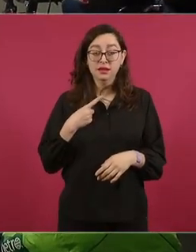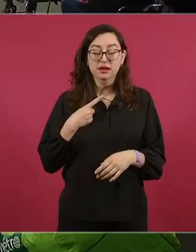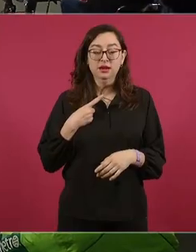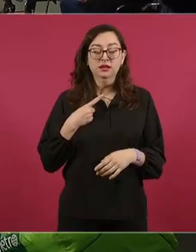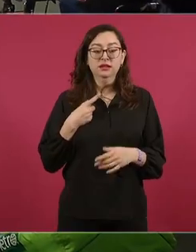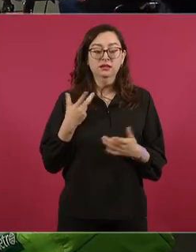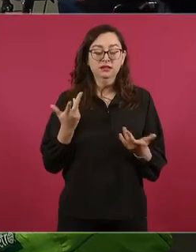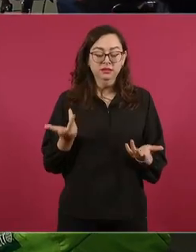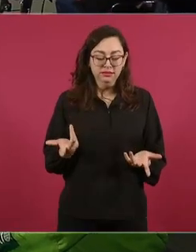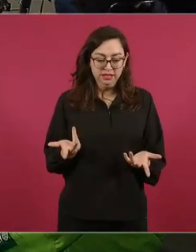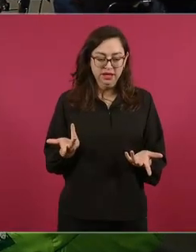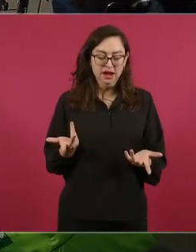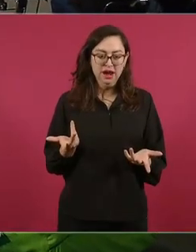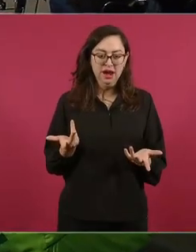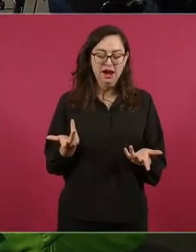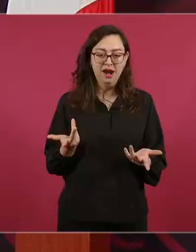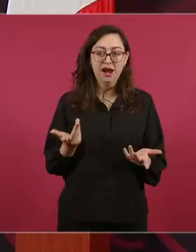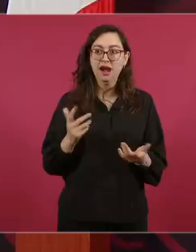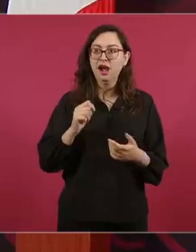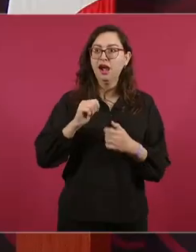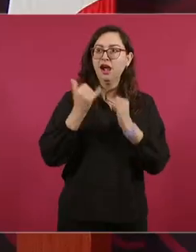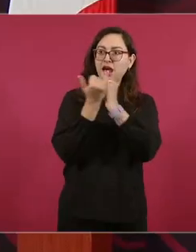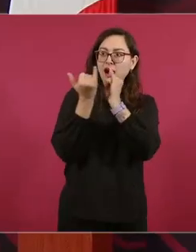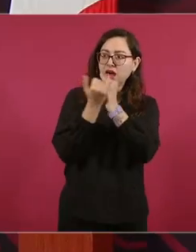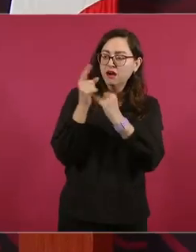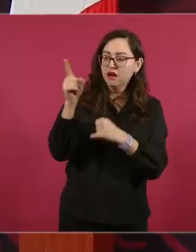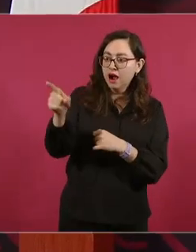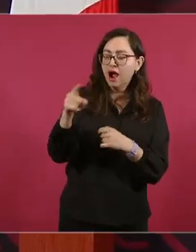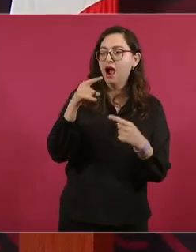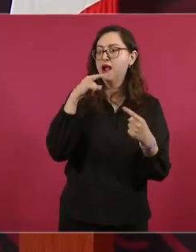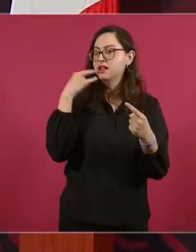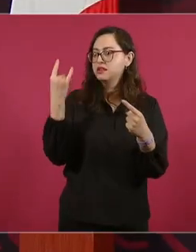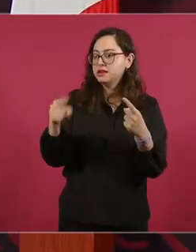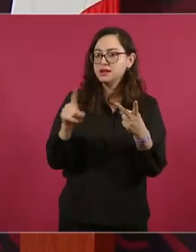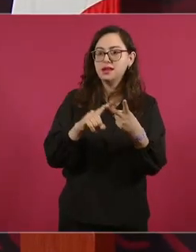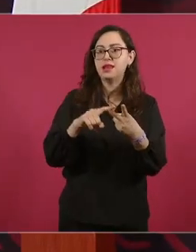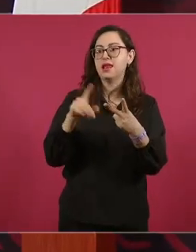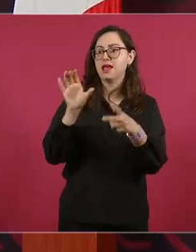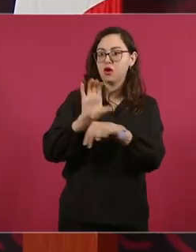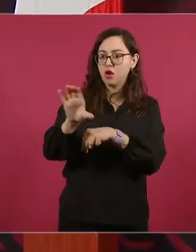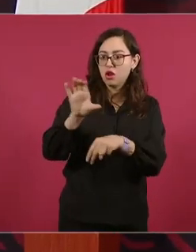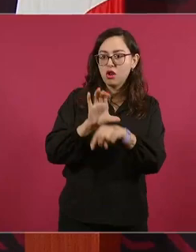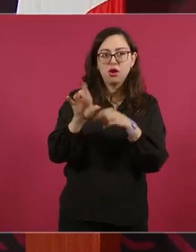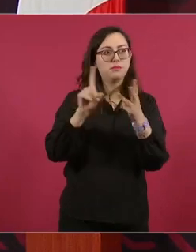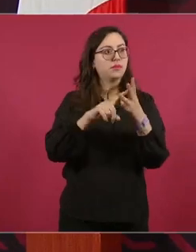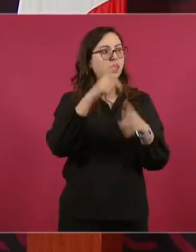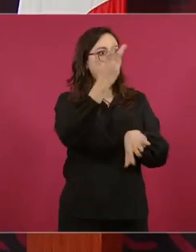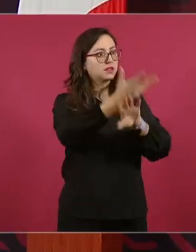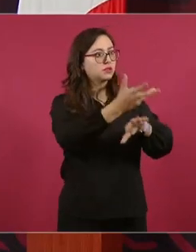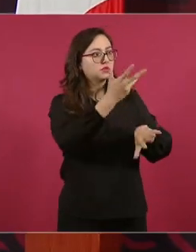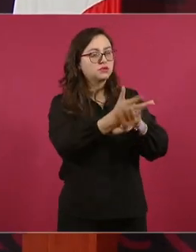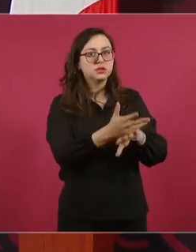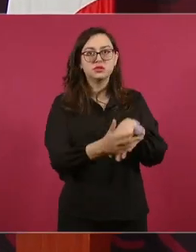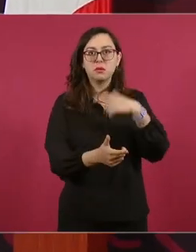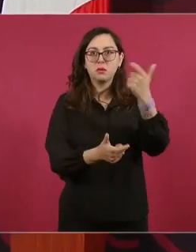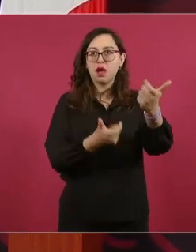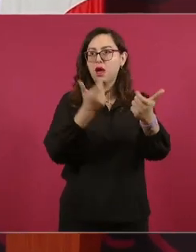lo que se cobra en Chile, en Colombia y en Estados Unidos.